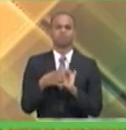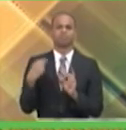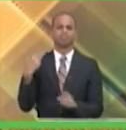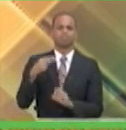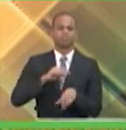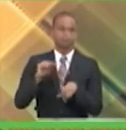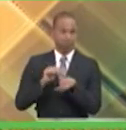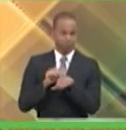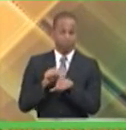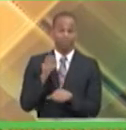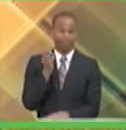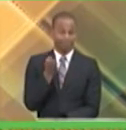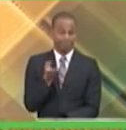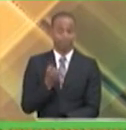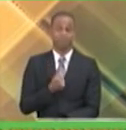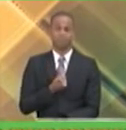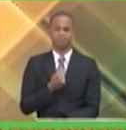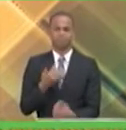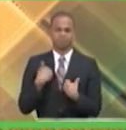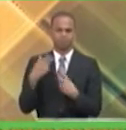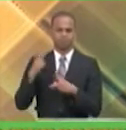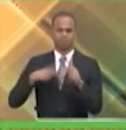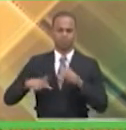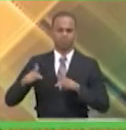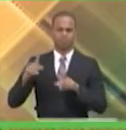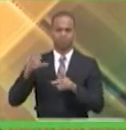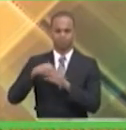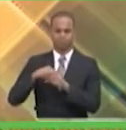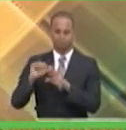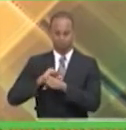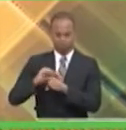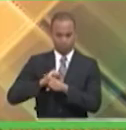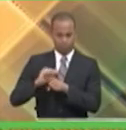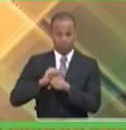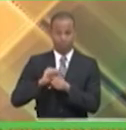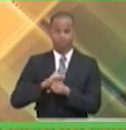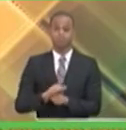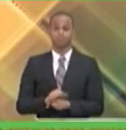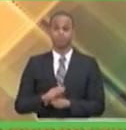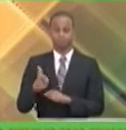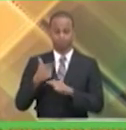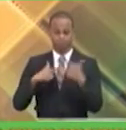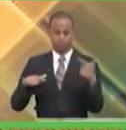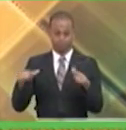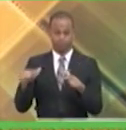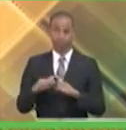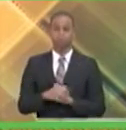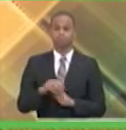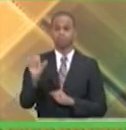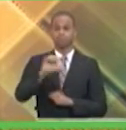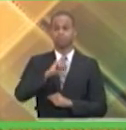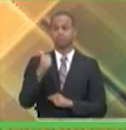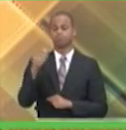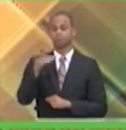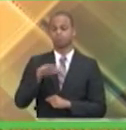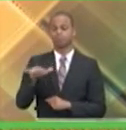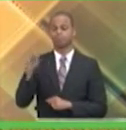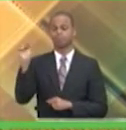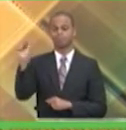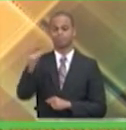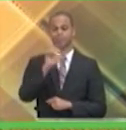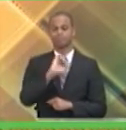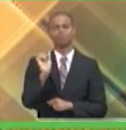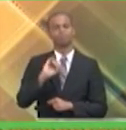Natural, que contó con un personal que se fue capacitado en lengua de señas, entre otros museos también que